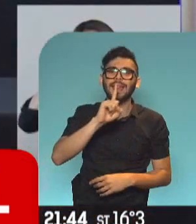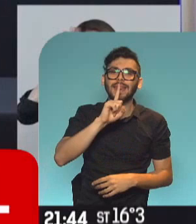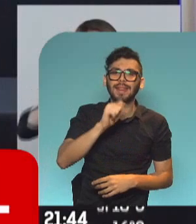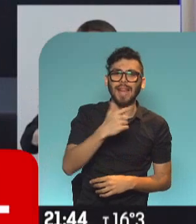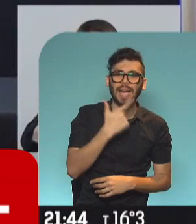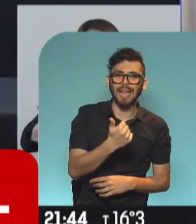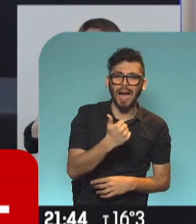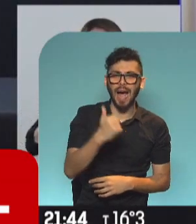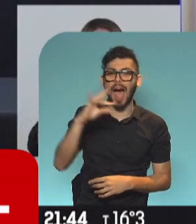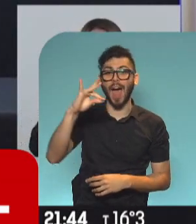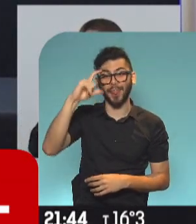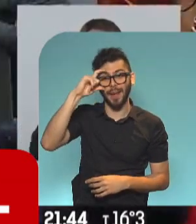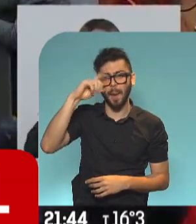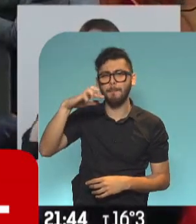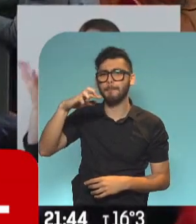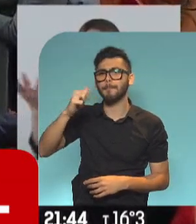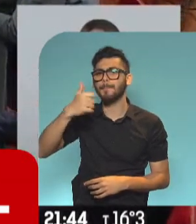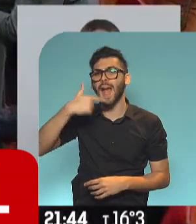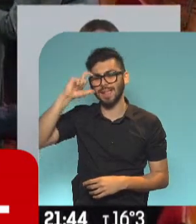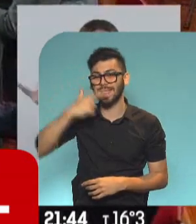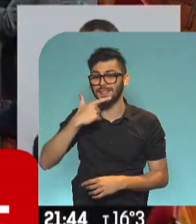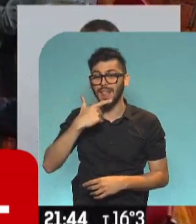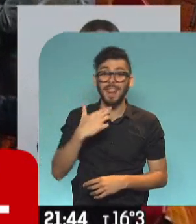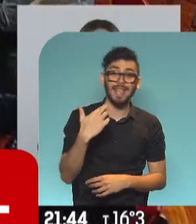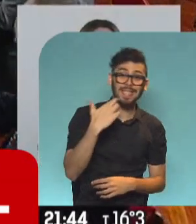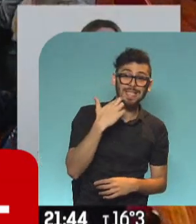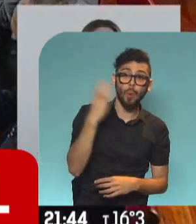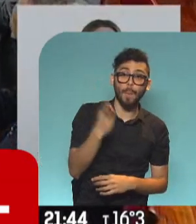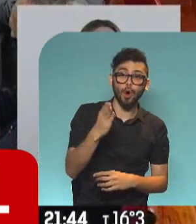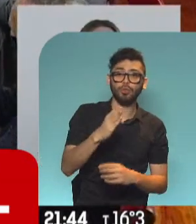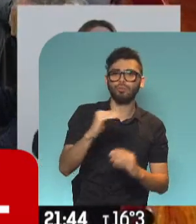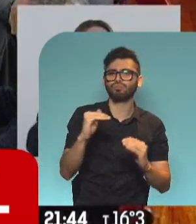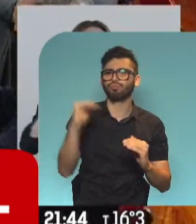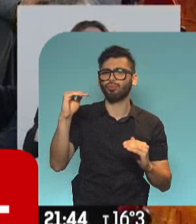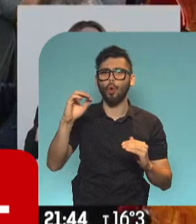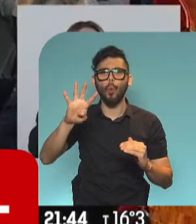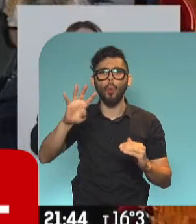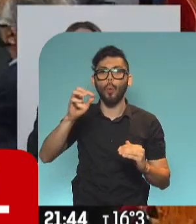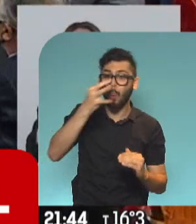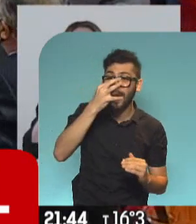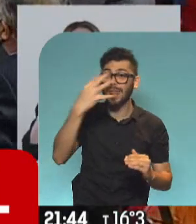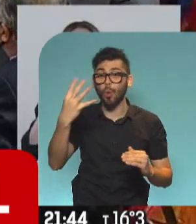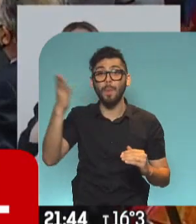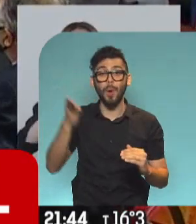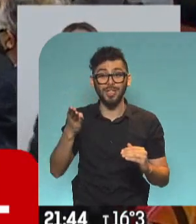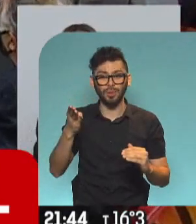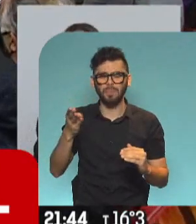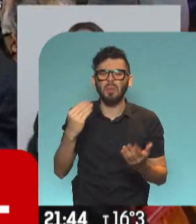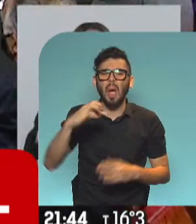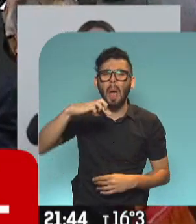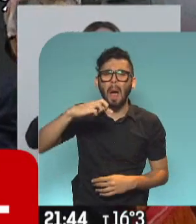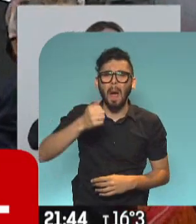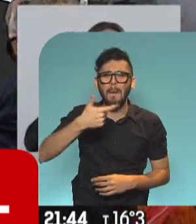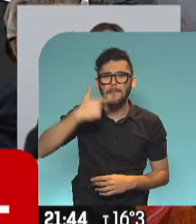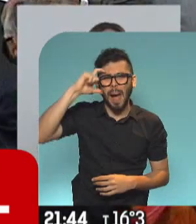del 19% al 24%. Los pases es una operación que hacen entre el Banco